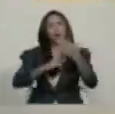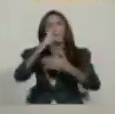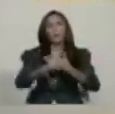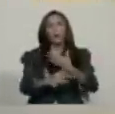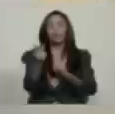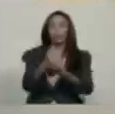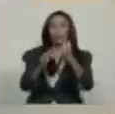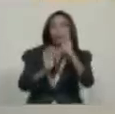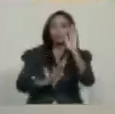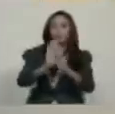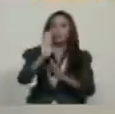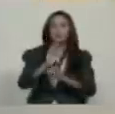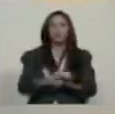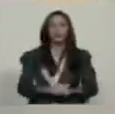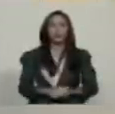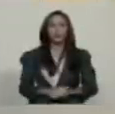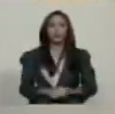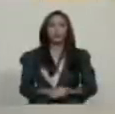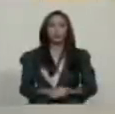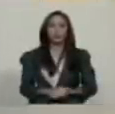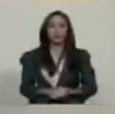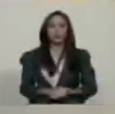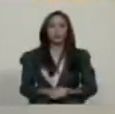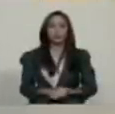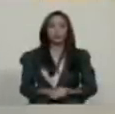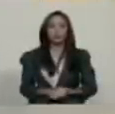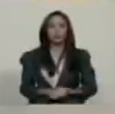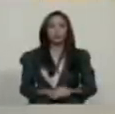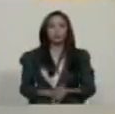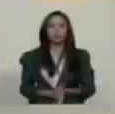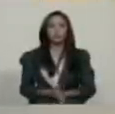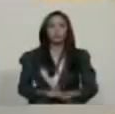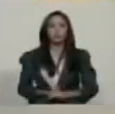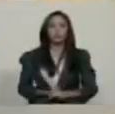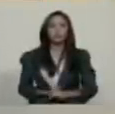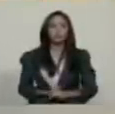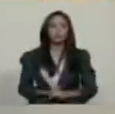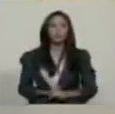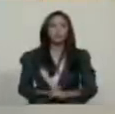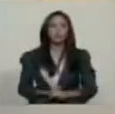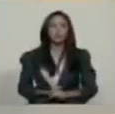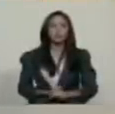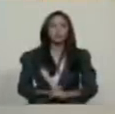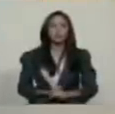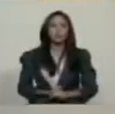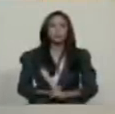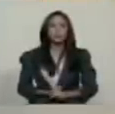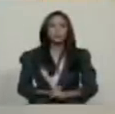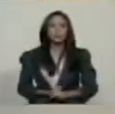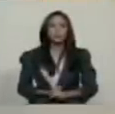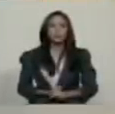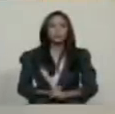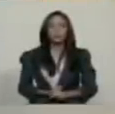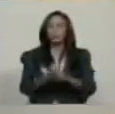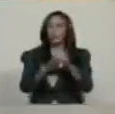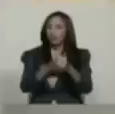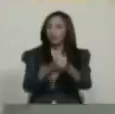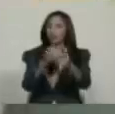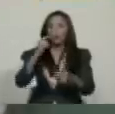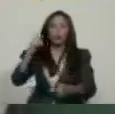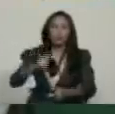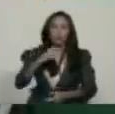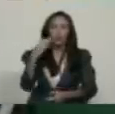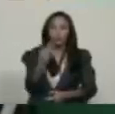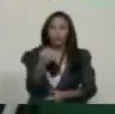económica, crecimiento y prosperidad va en la línea productiva necesaria del país, en todos los aspectos.